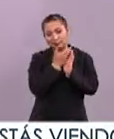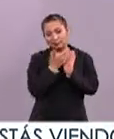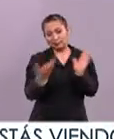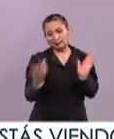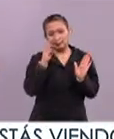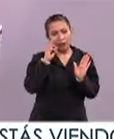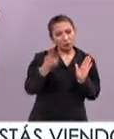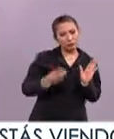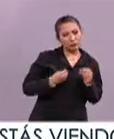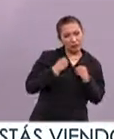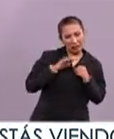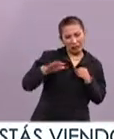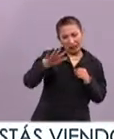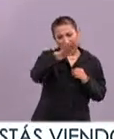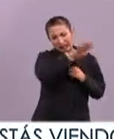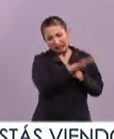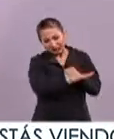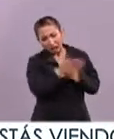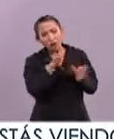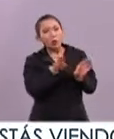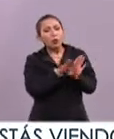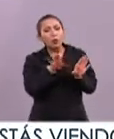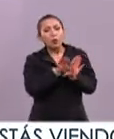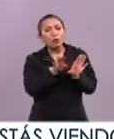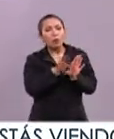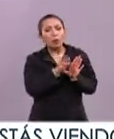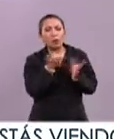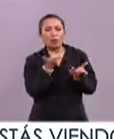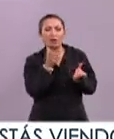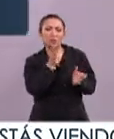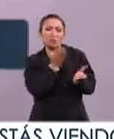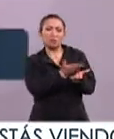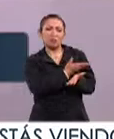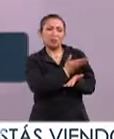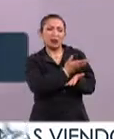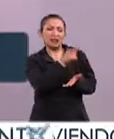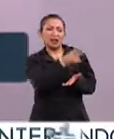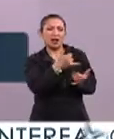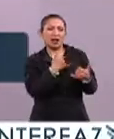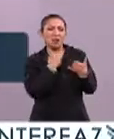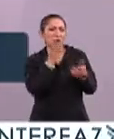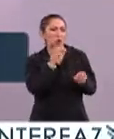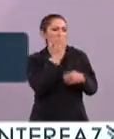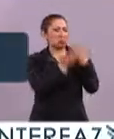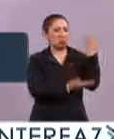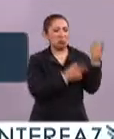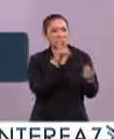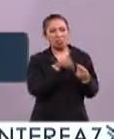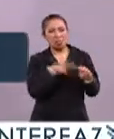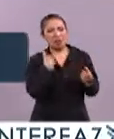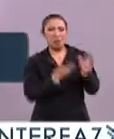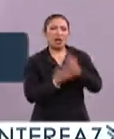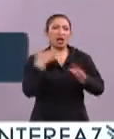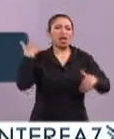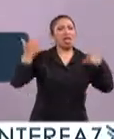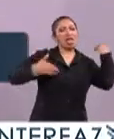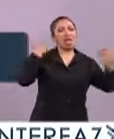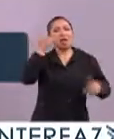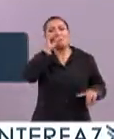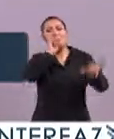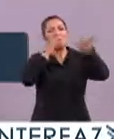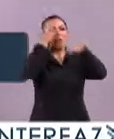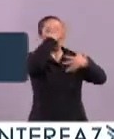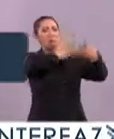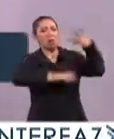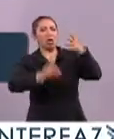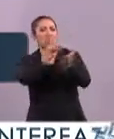estamos viviendo es que vamos a decir que como que el lado oscuro se quiere llevar a nuestros jóvenes. No estudies, vete a la pachanga,